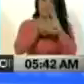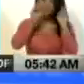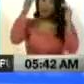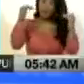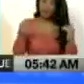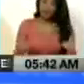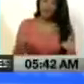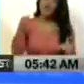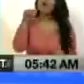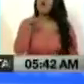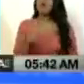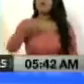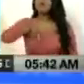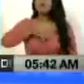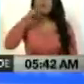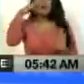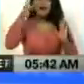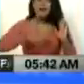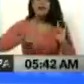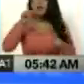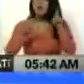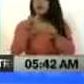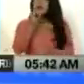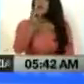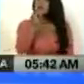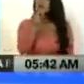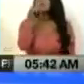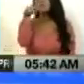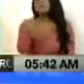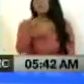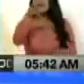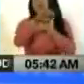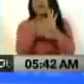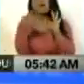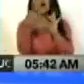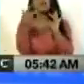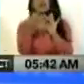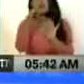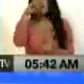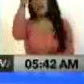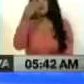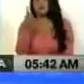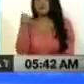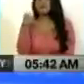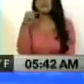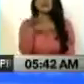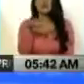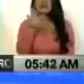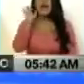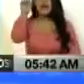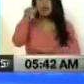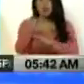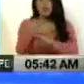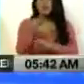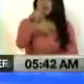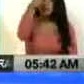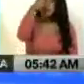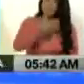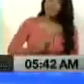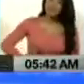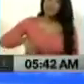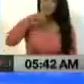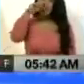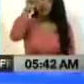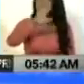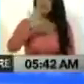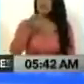hoy. Estaremos revisando algunas de las noticias generadas durante el programa Contacto con Maduro en el estado Aragua. El presidente Maduro, entre otras cosas,